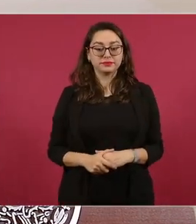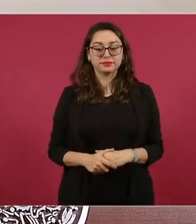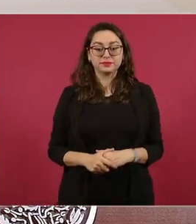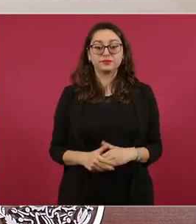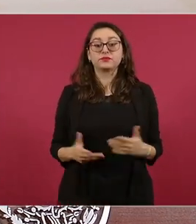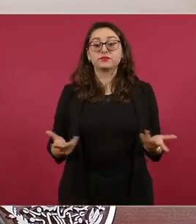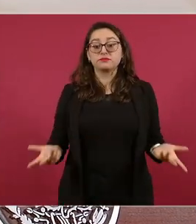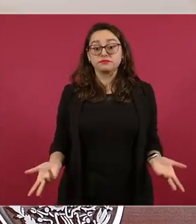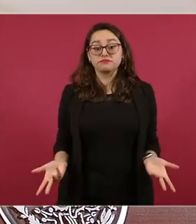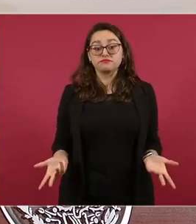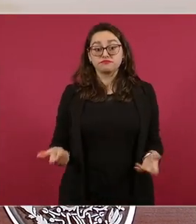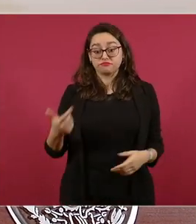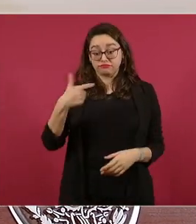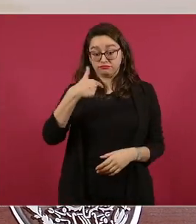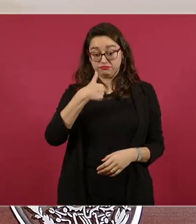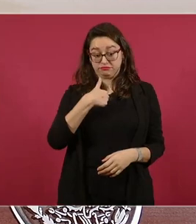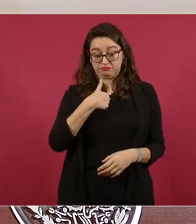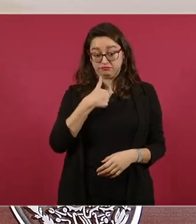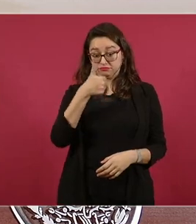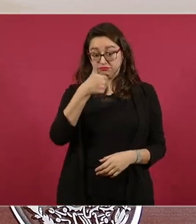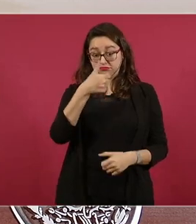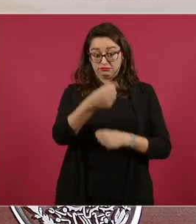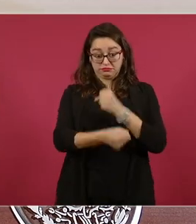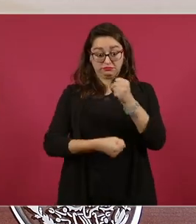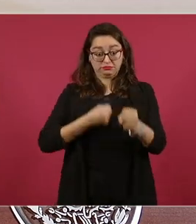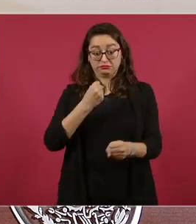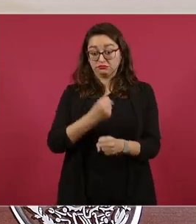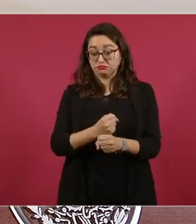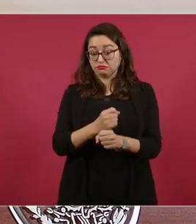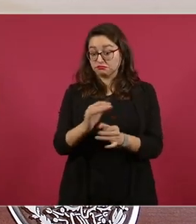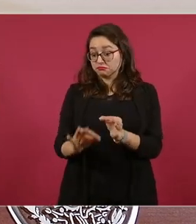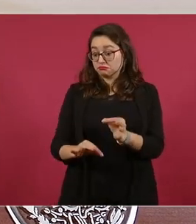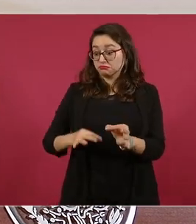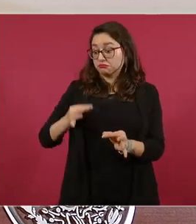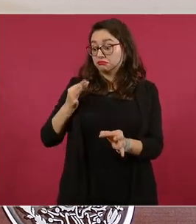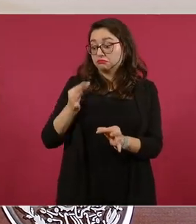yo me voy a retirar, yo me jubilo,